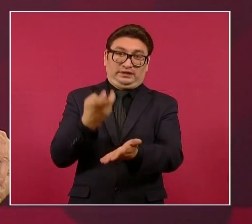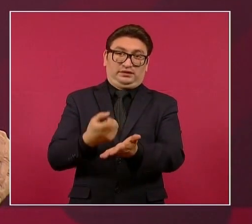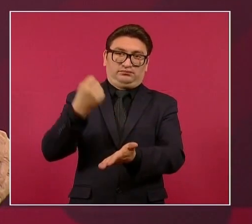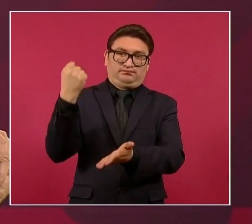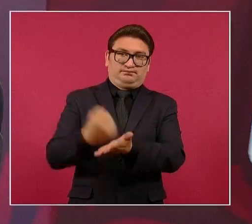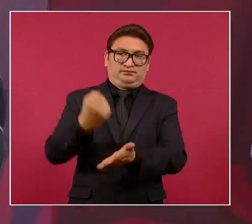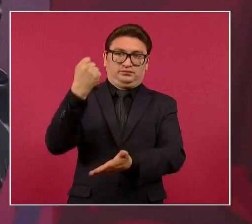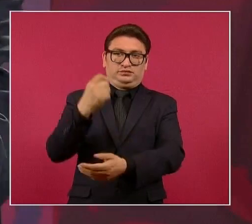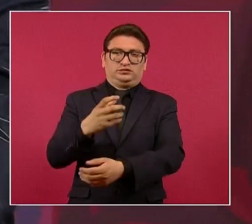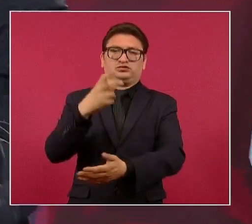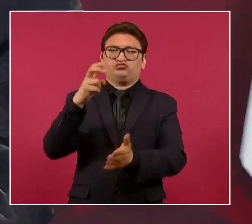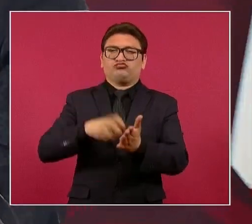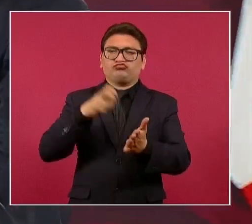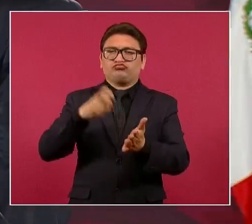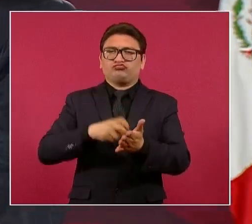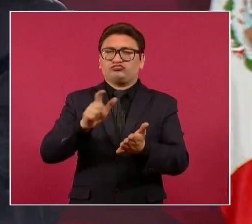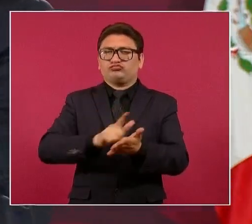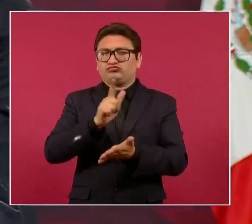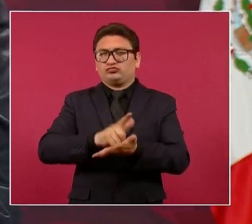se